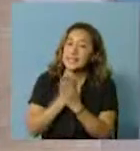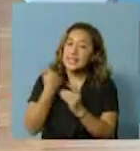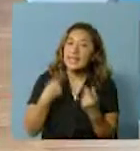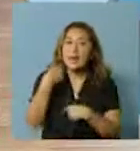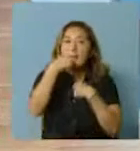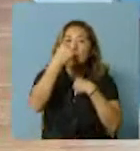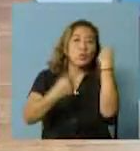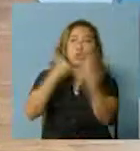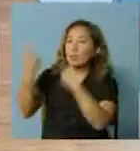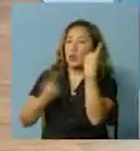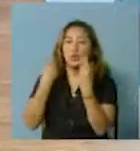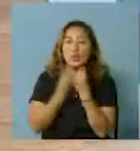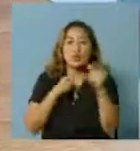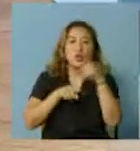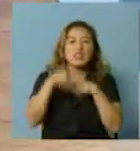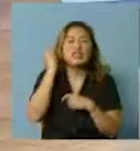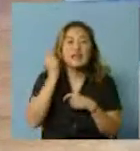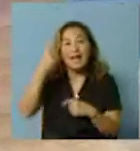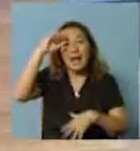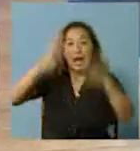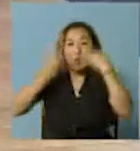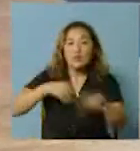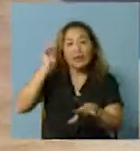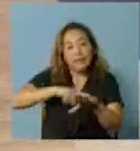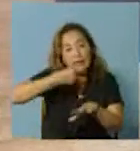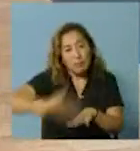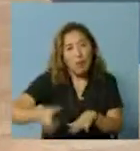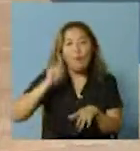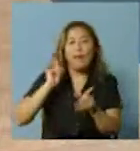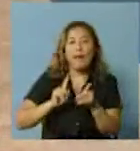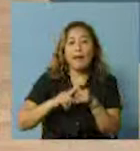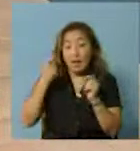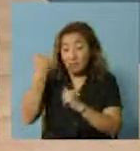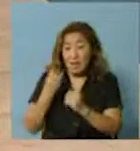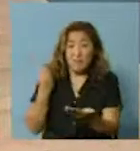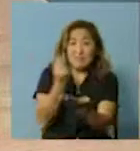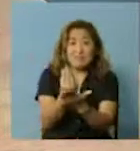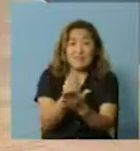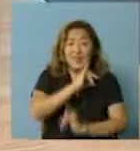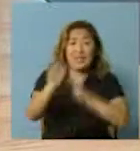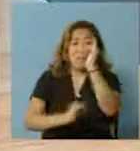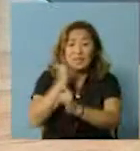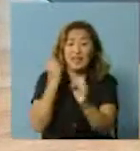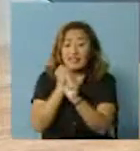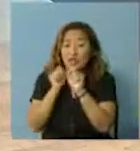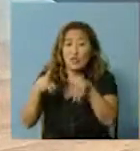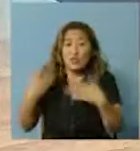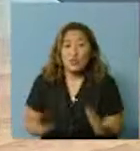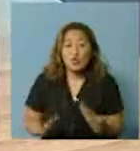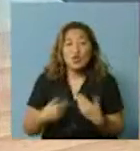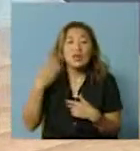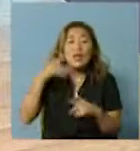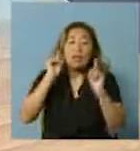cuestionamientos tanto a la justicia por su demora por su extemporaneidad en los casos bueno ahí van a estar hablando de lo que hacen y también por qué no